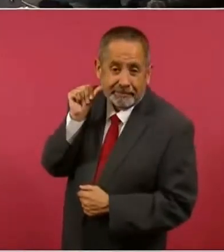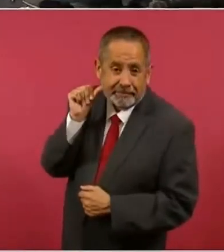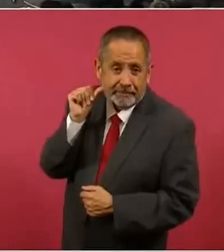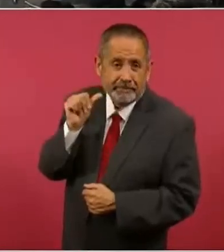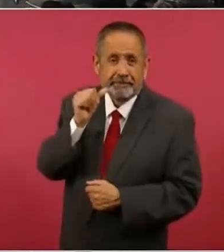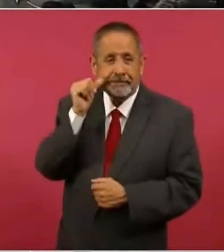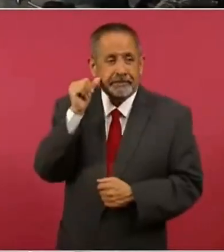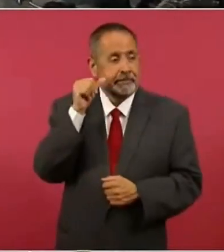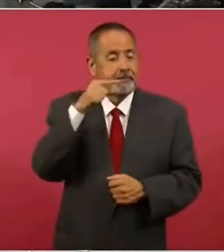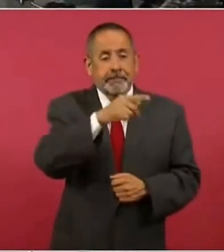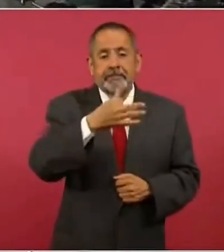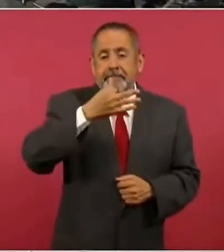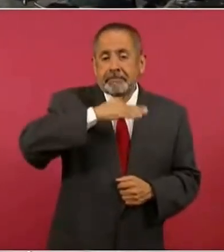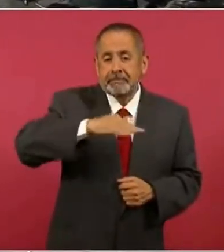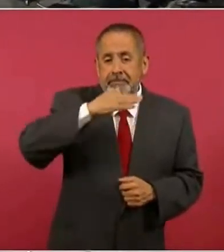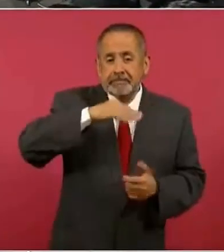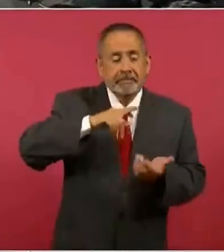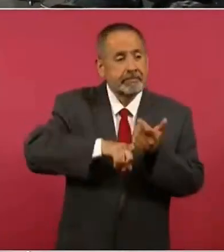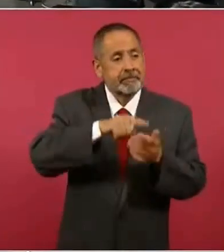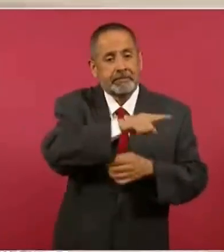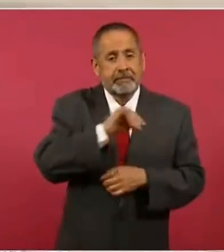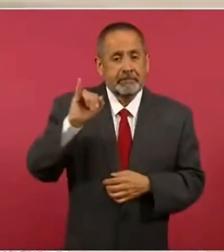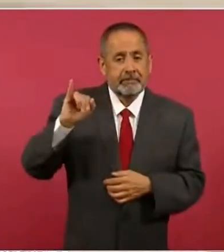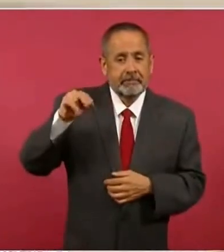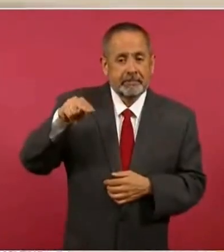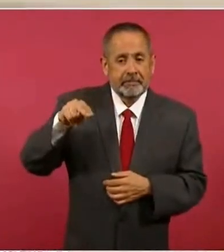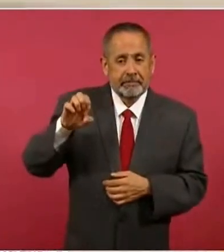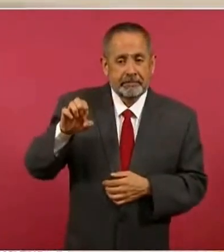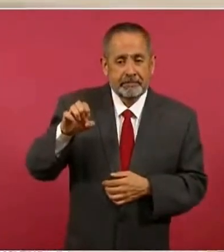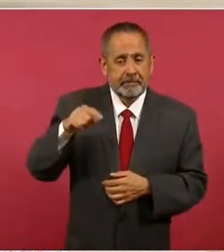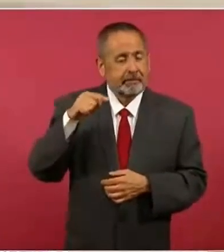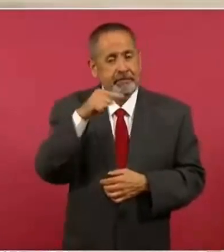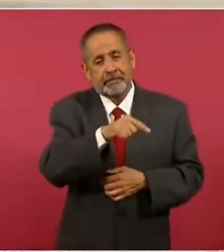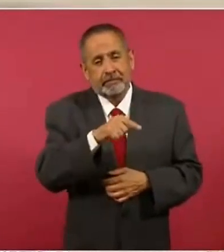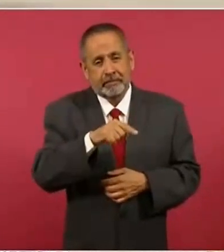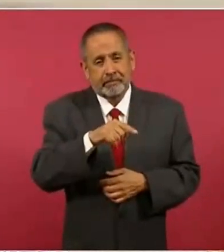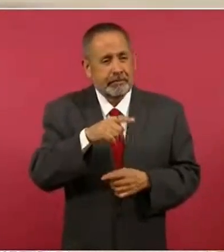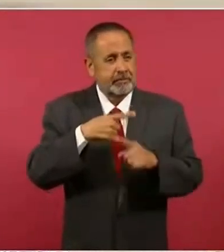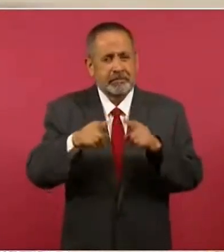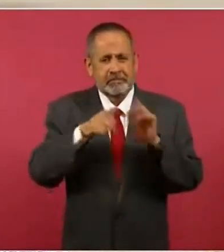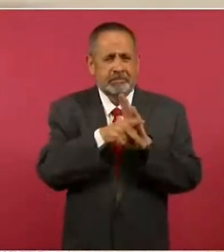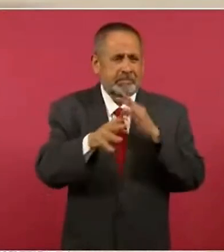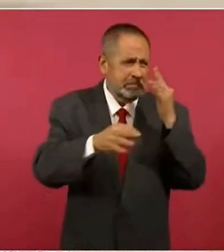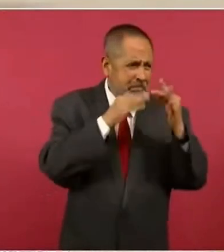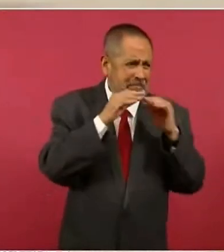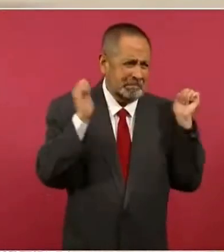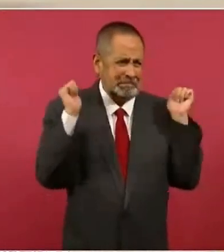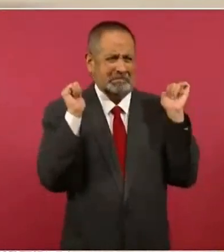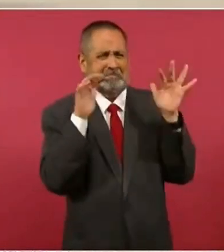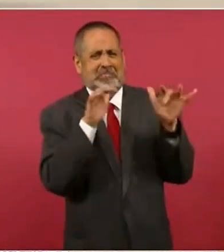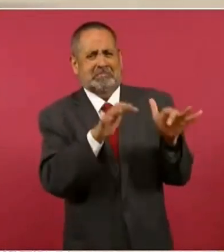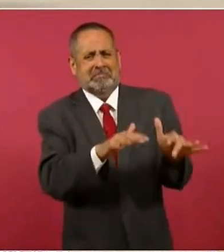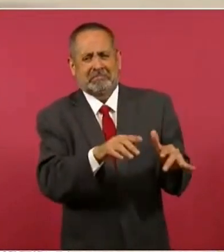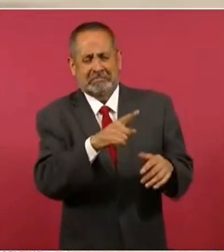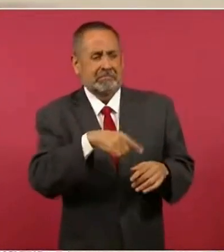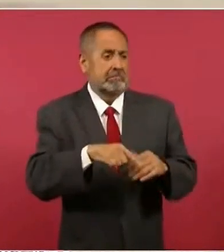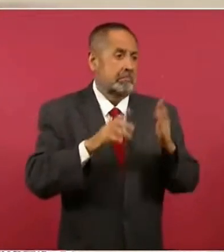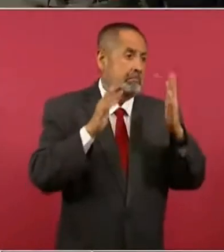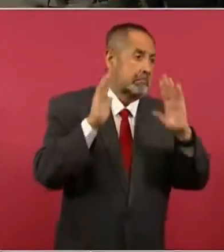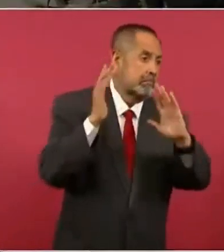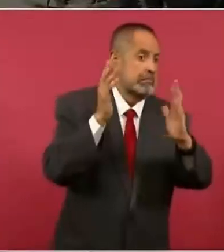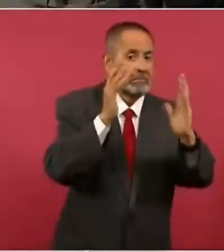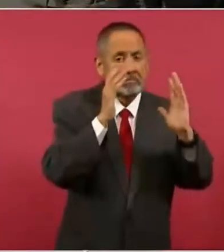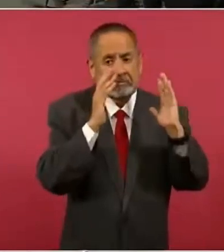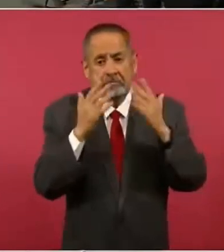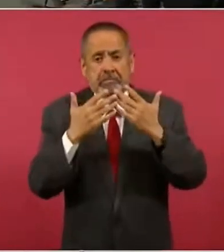una fiesta en el INE y todos los medios aplaudiendo